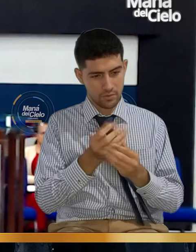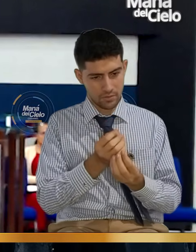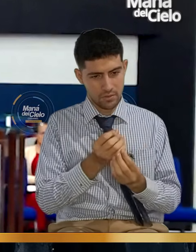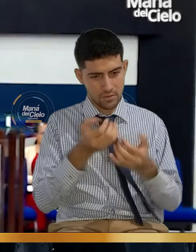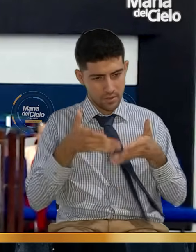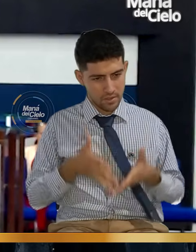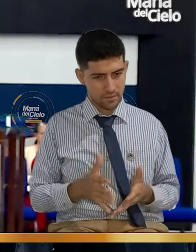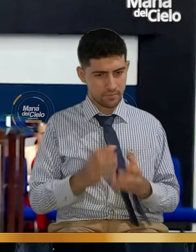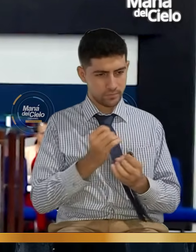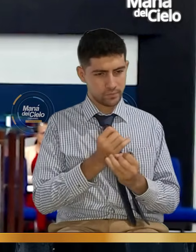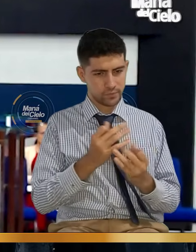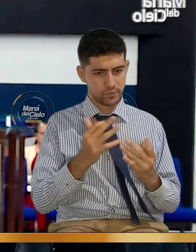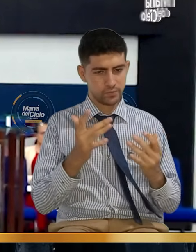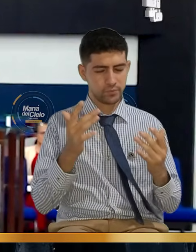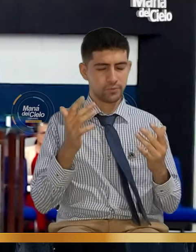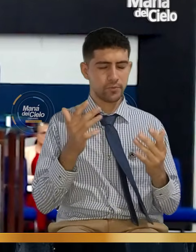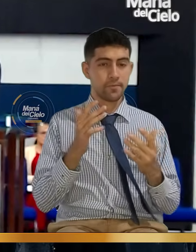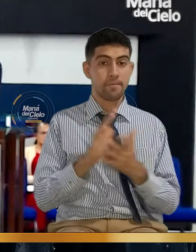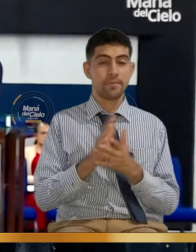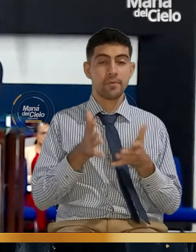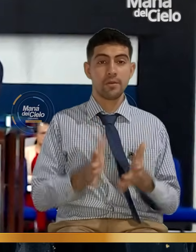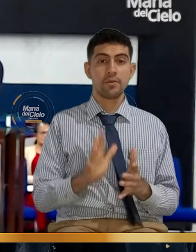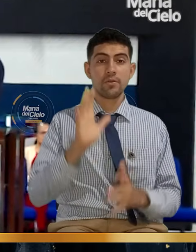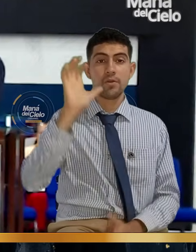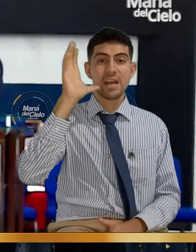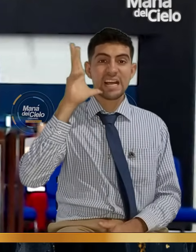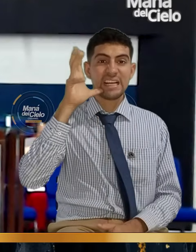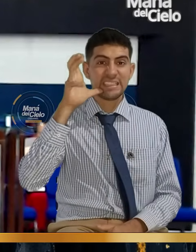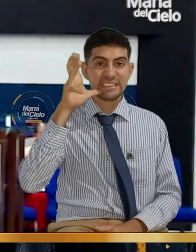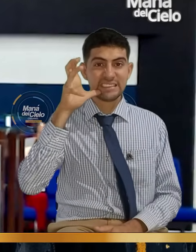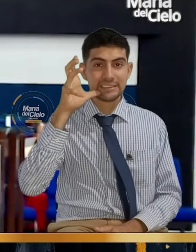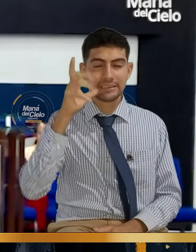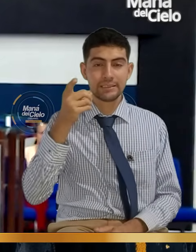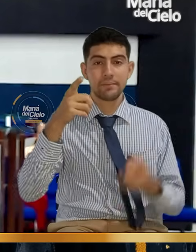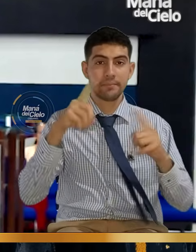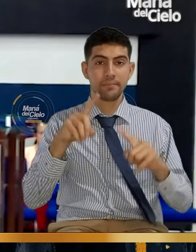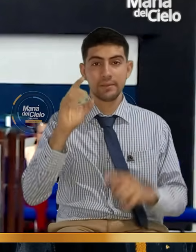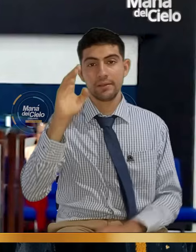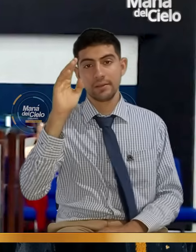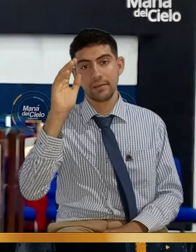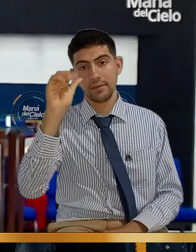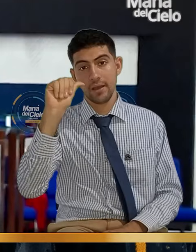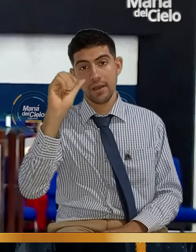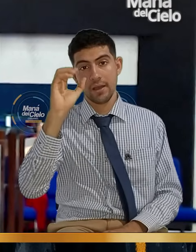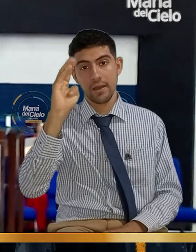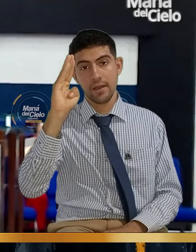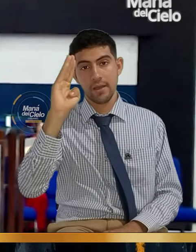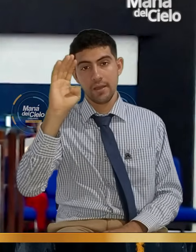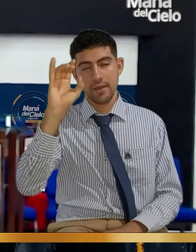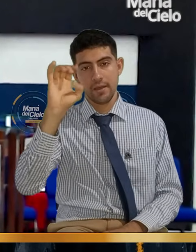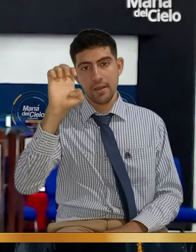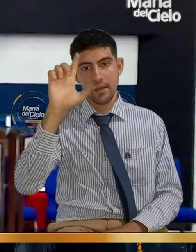Y las flores le salieron espinas, digan amén. Y la tierra se puso dura. Y al hombre le tocó trabajar.